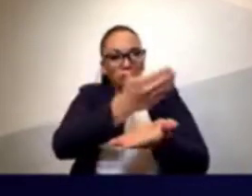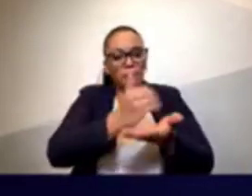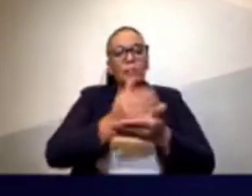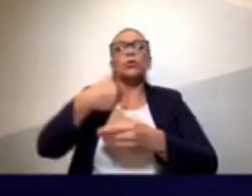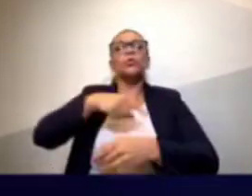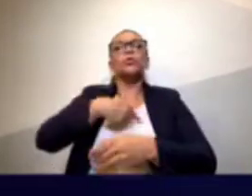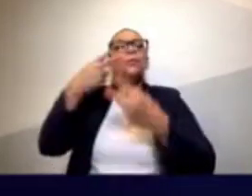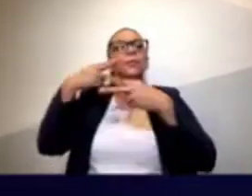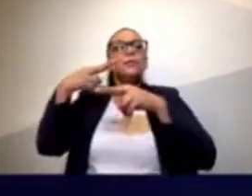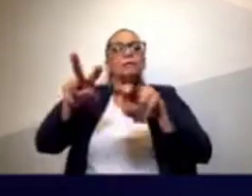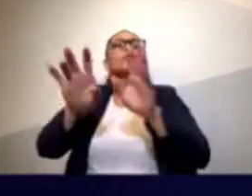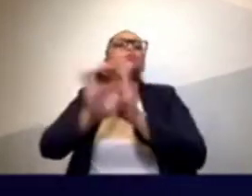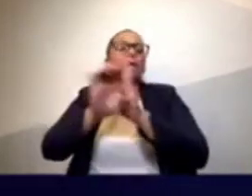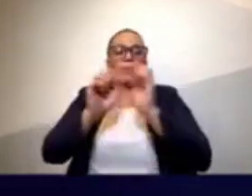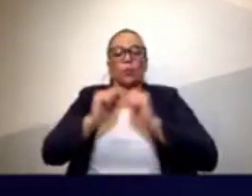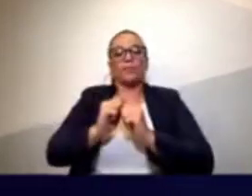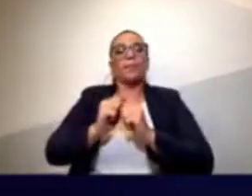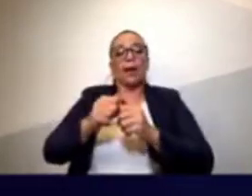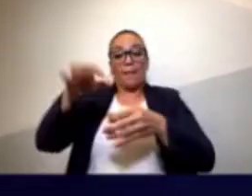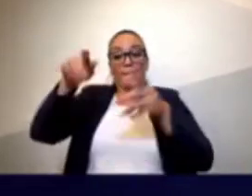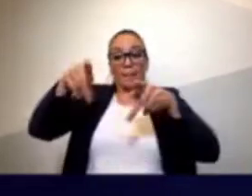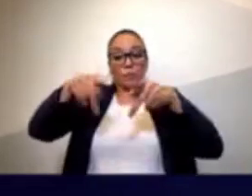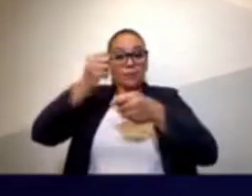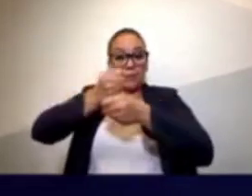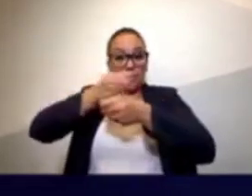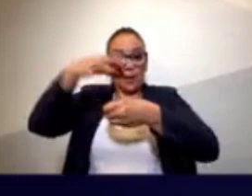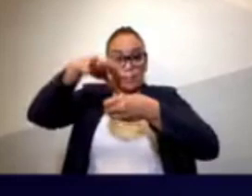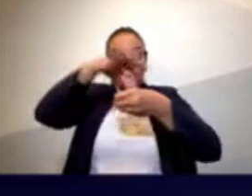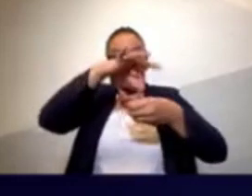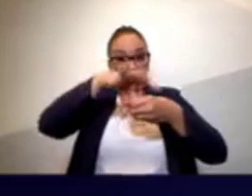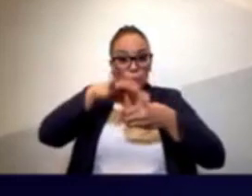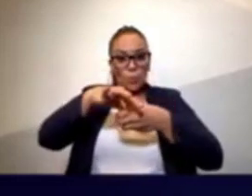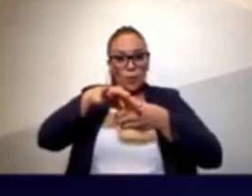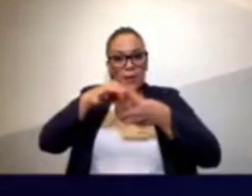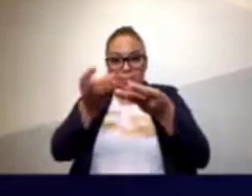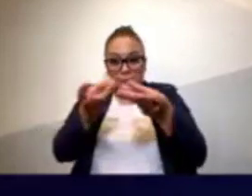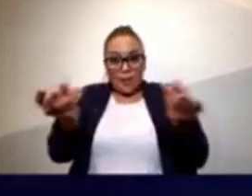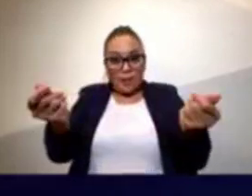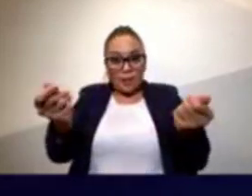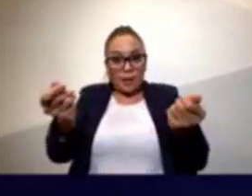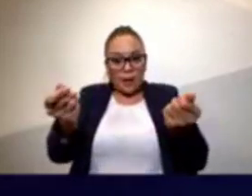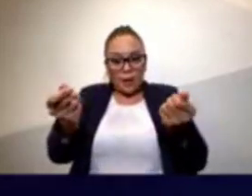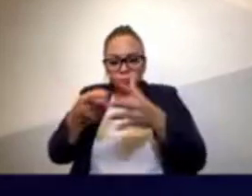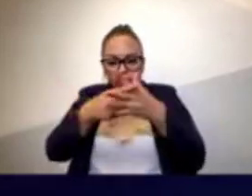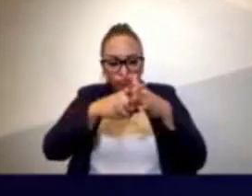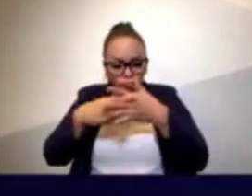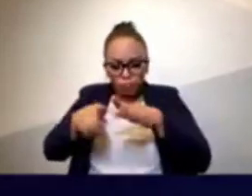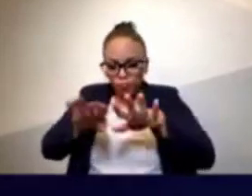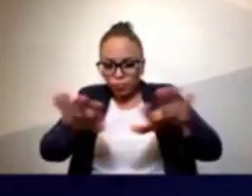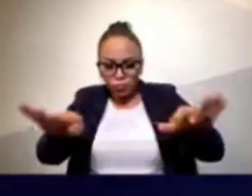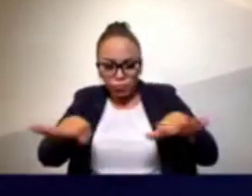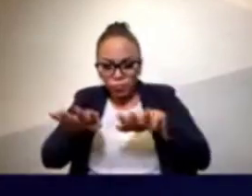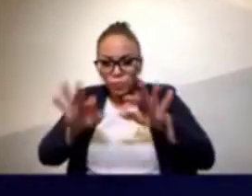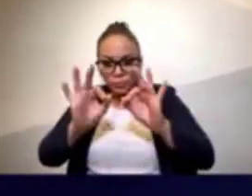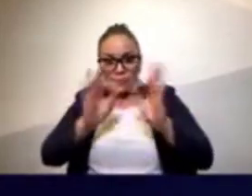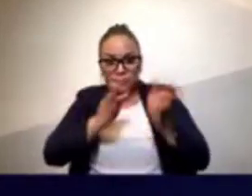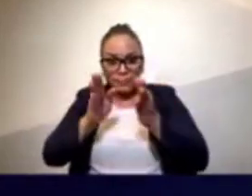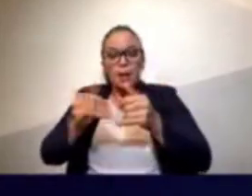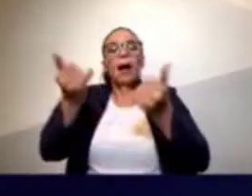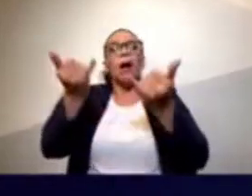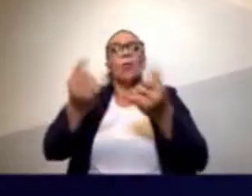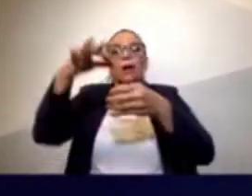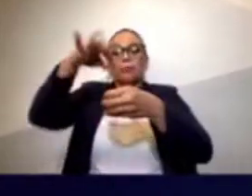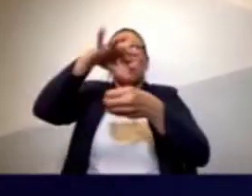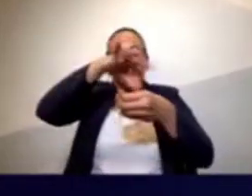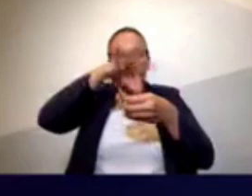agricultores. Cuando el campo ya está preparado, la siembra de la semilla, ahora toca hacer crecer y